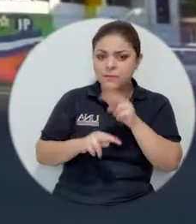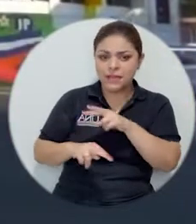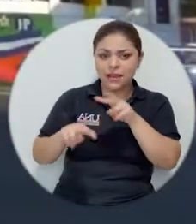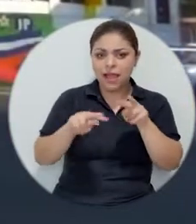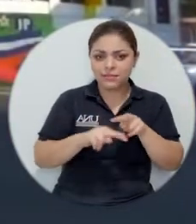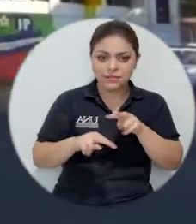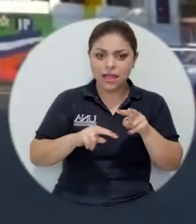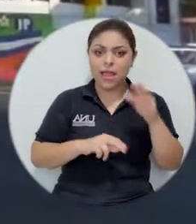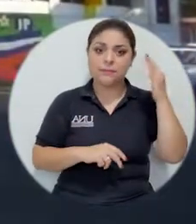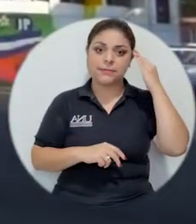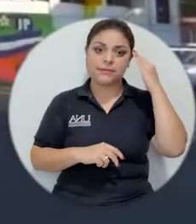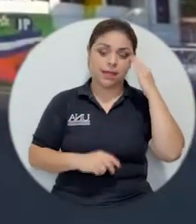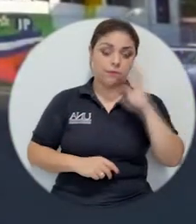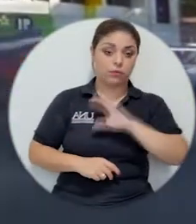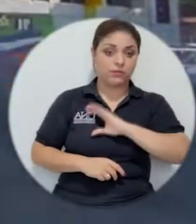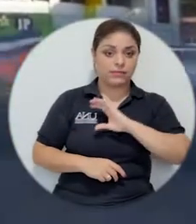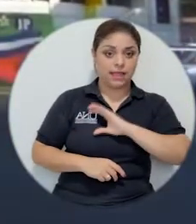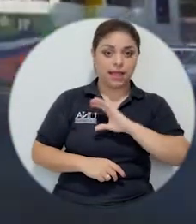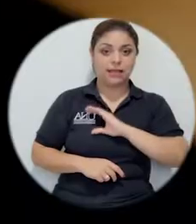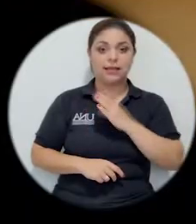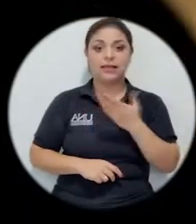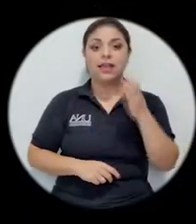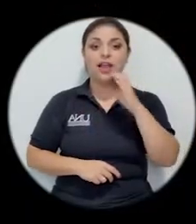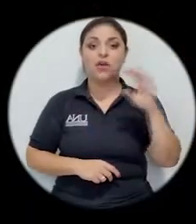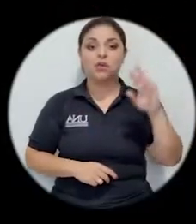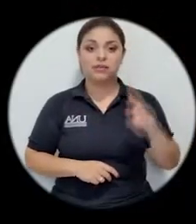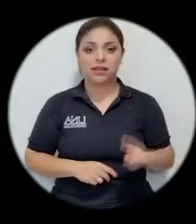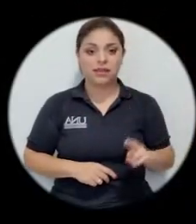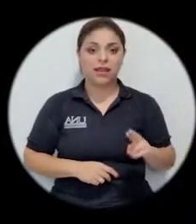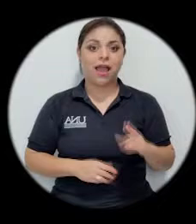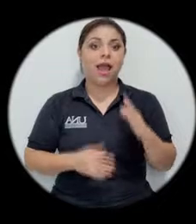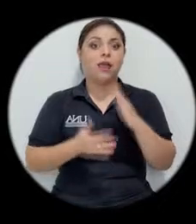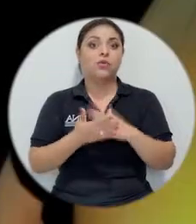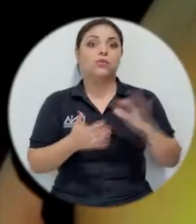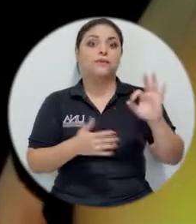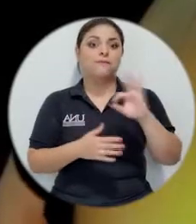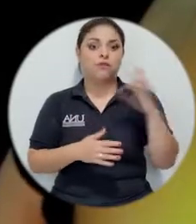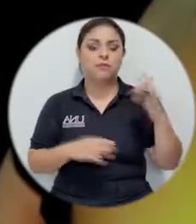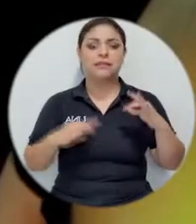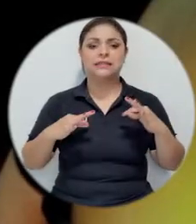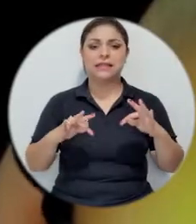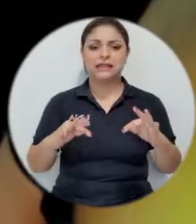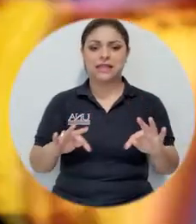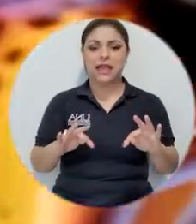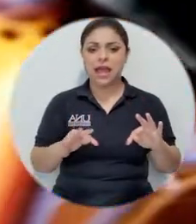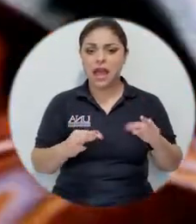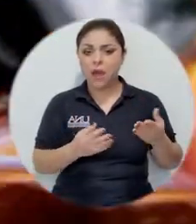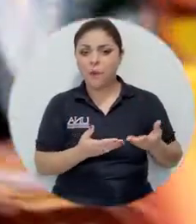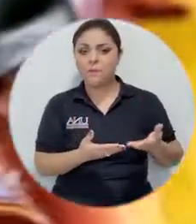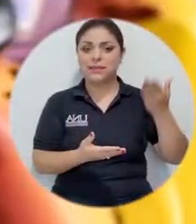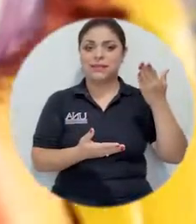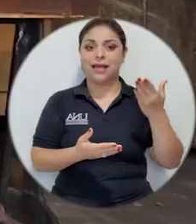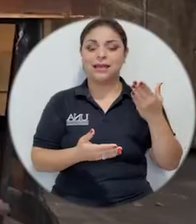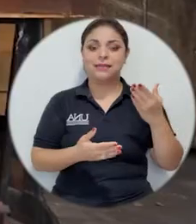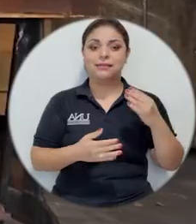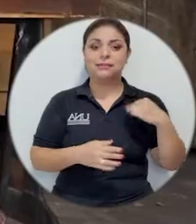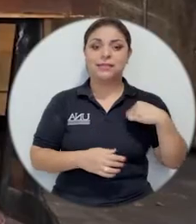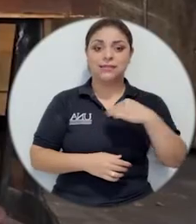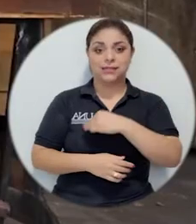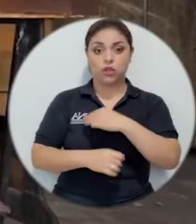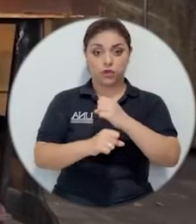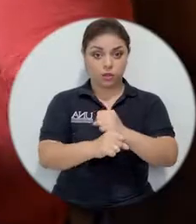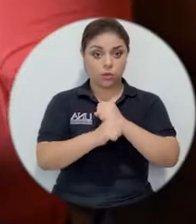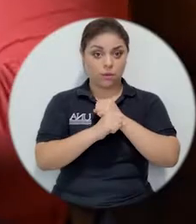y de capacidades policiales que Costa Rica de alguna forma ha intentado ir aumentando. El Ministerio de Seguridad Pública, si uno